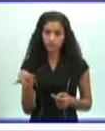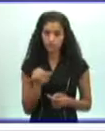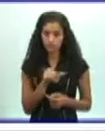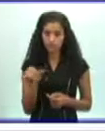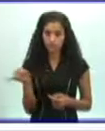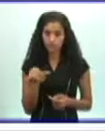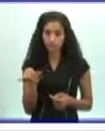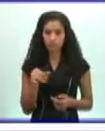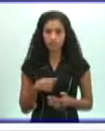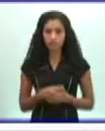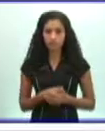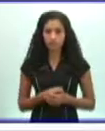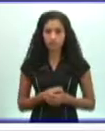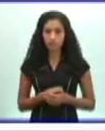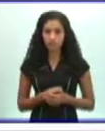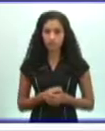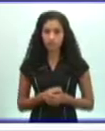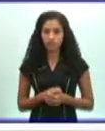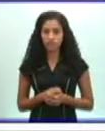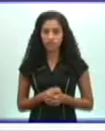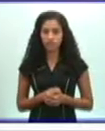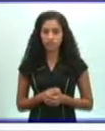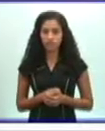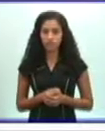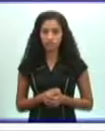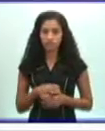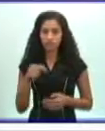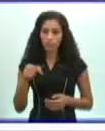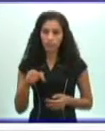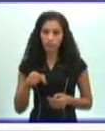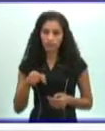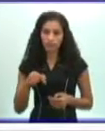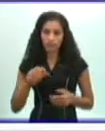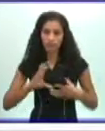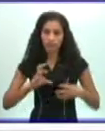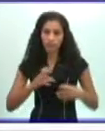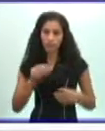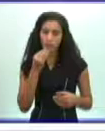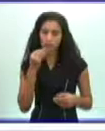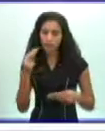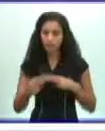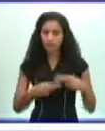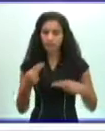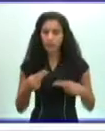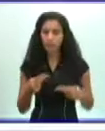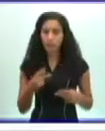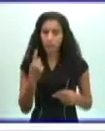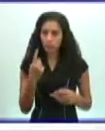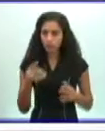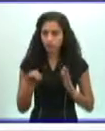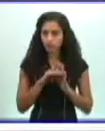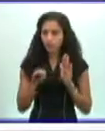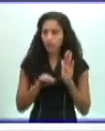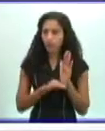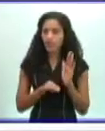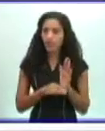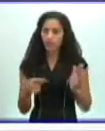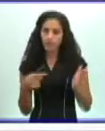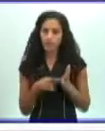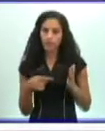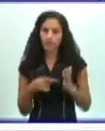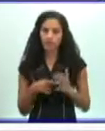dado 168. Y esto ha sido posible por una propiedad de la